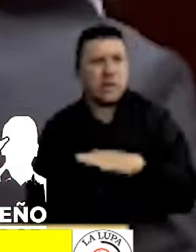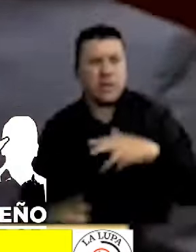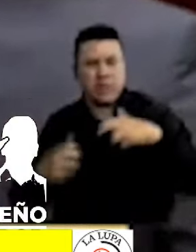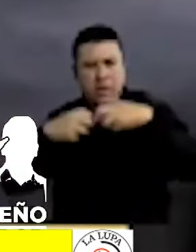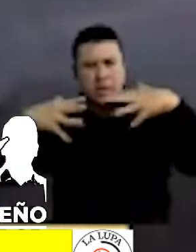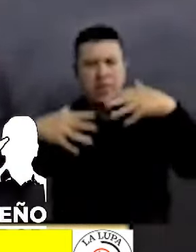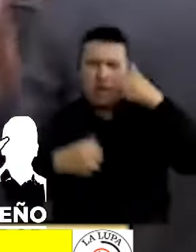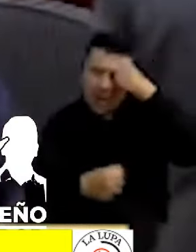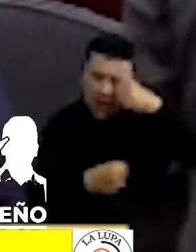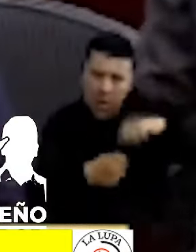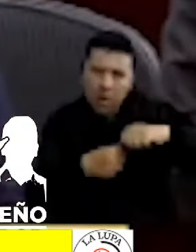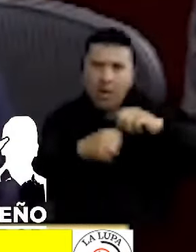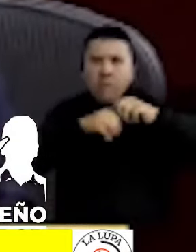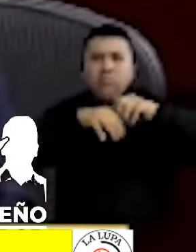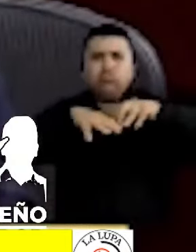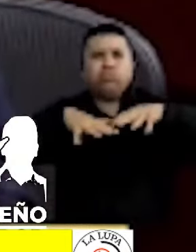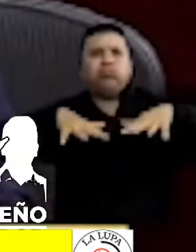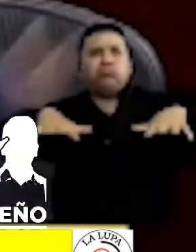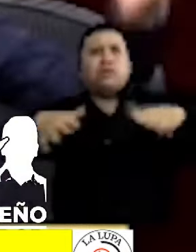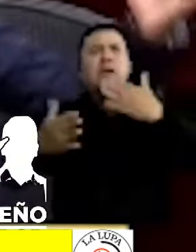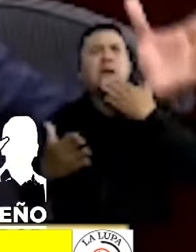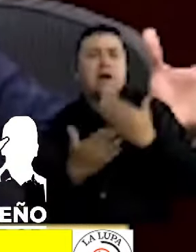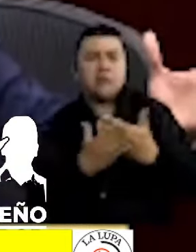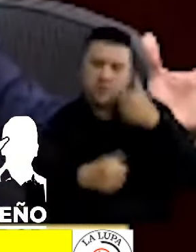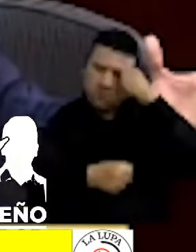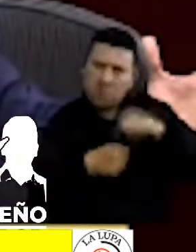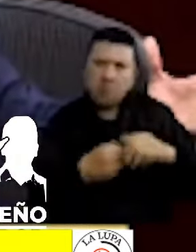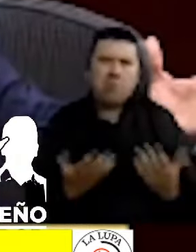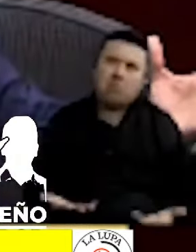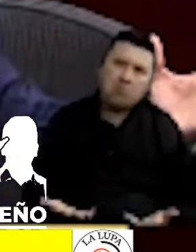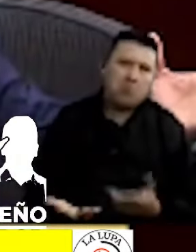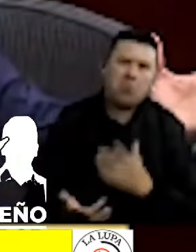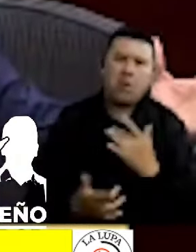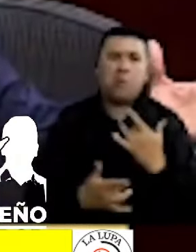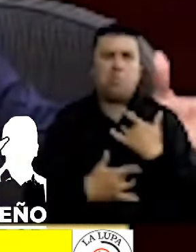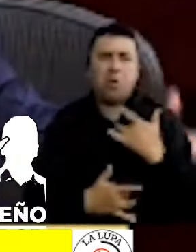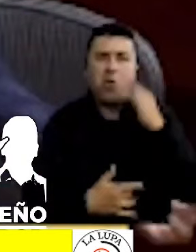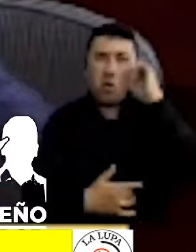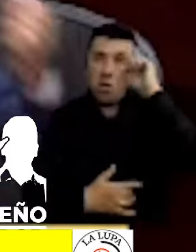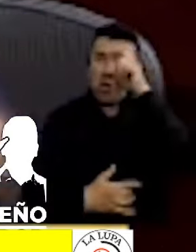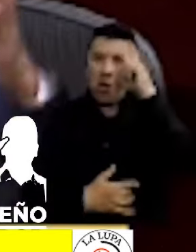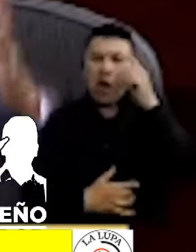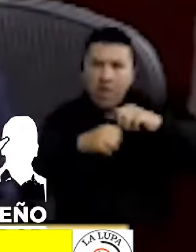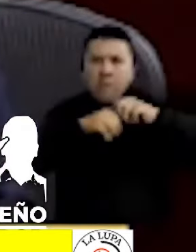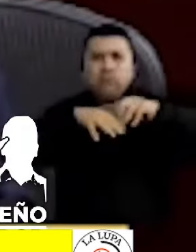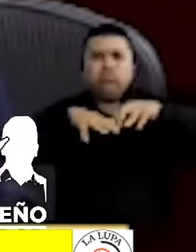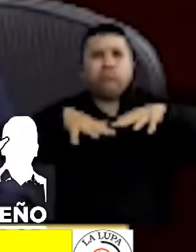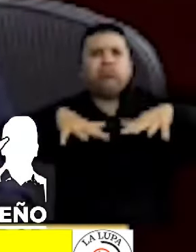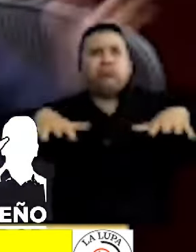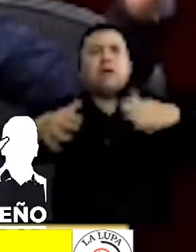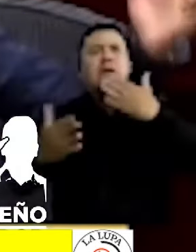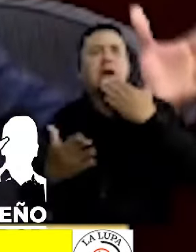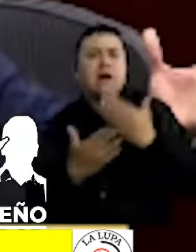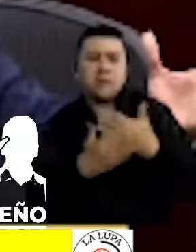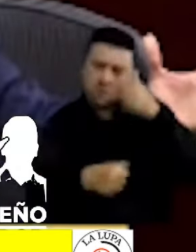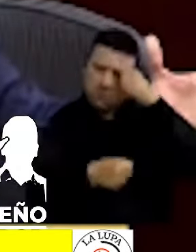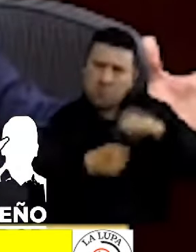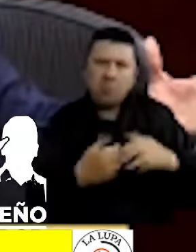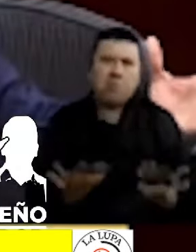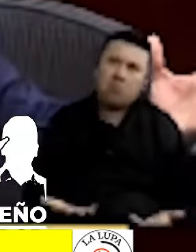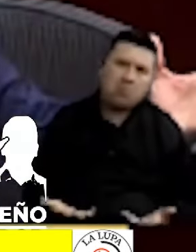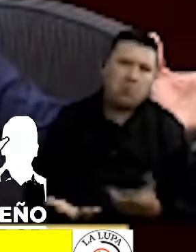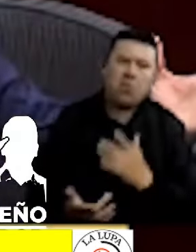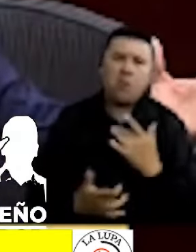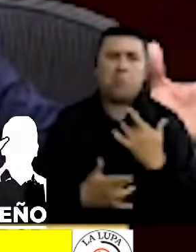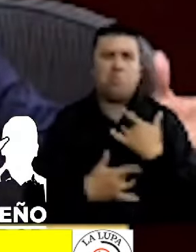Arauca, riqueza para el país, y no vemos la voluntad de este gobierno de devolverle ese cariño, y no vemos la voluntad